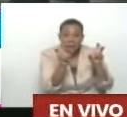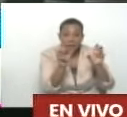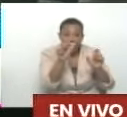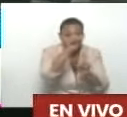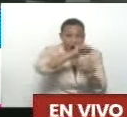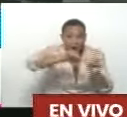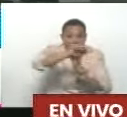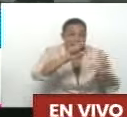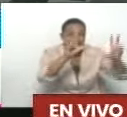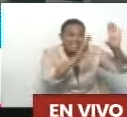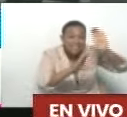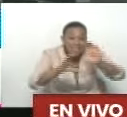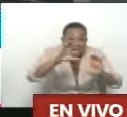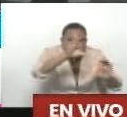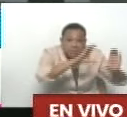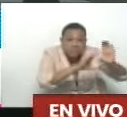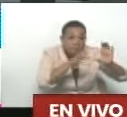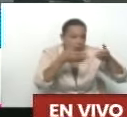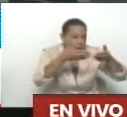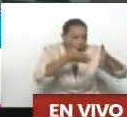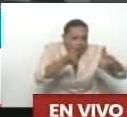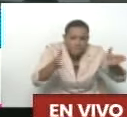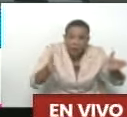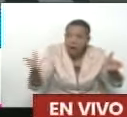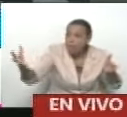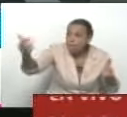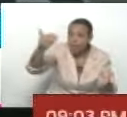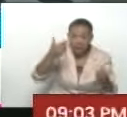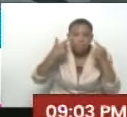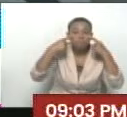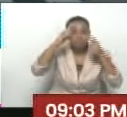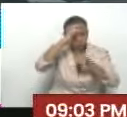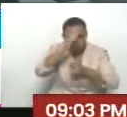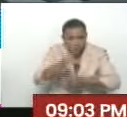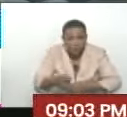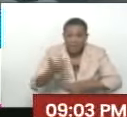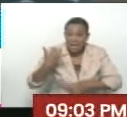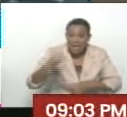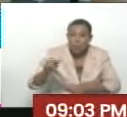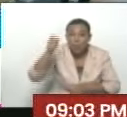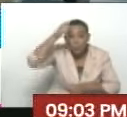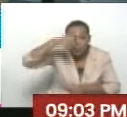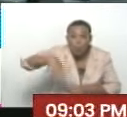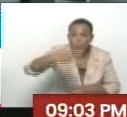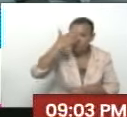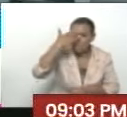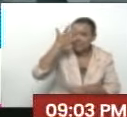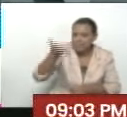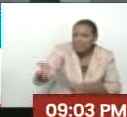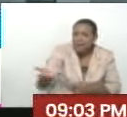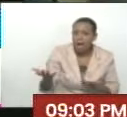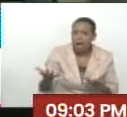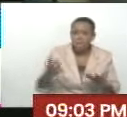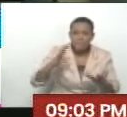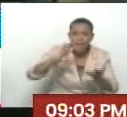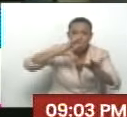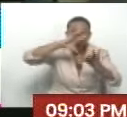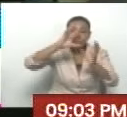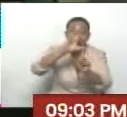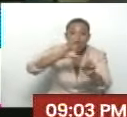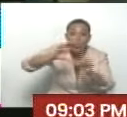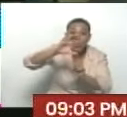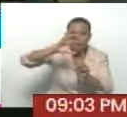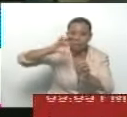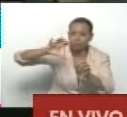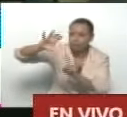paz, una ciencia abierta que reconoce la soberanía de los pueblos, la multiculturalidad.